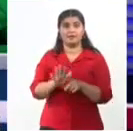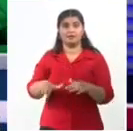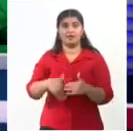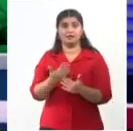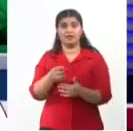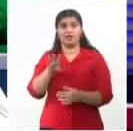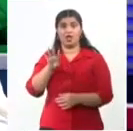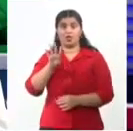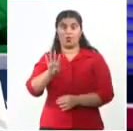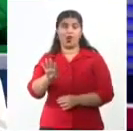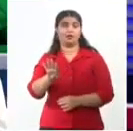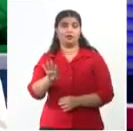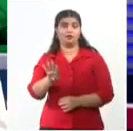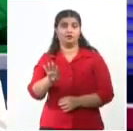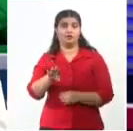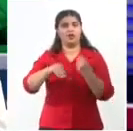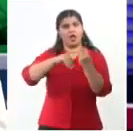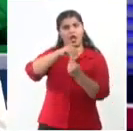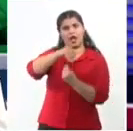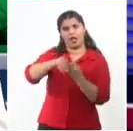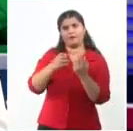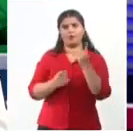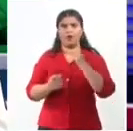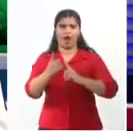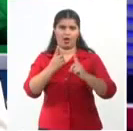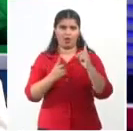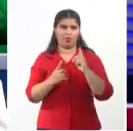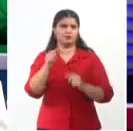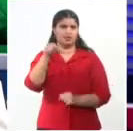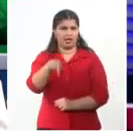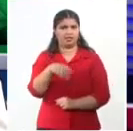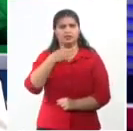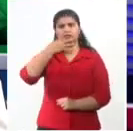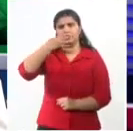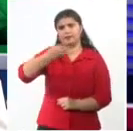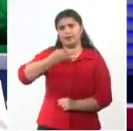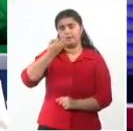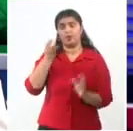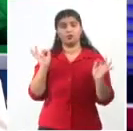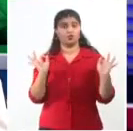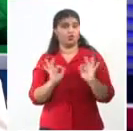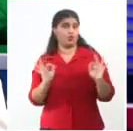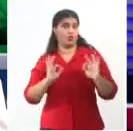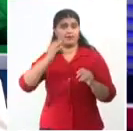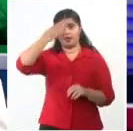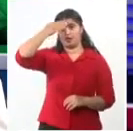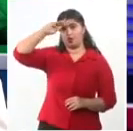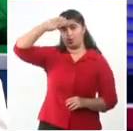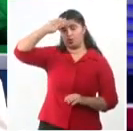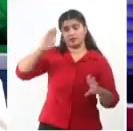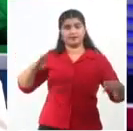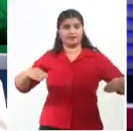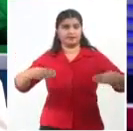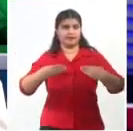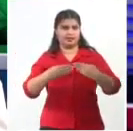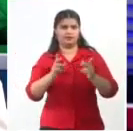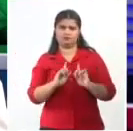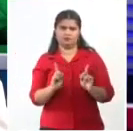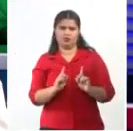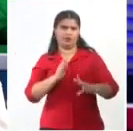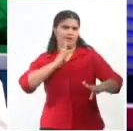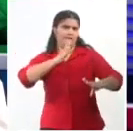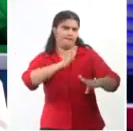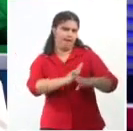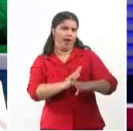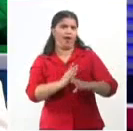algunas modificaciones que las explicamos aquí. Aquí no se ha cerrado la frontera con ningún país. Aquí lo que se han puesto